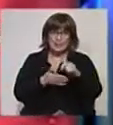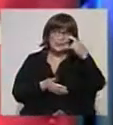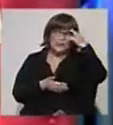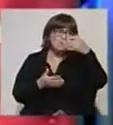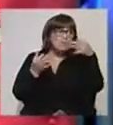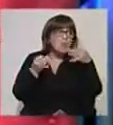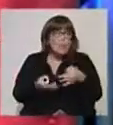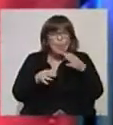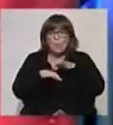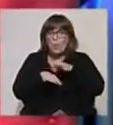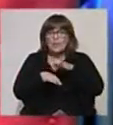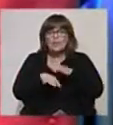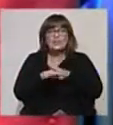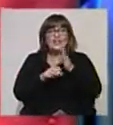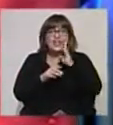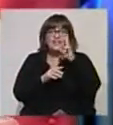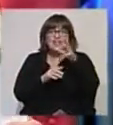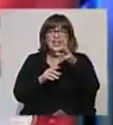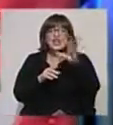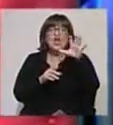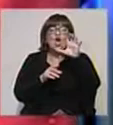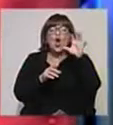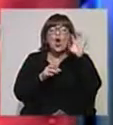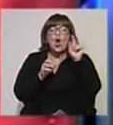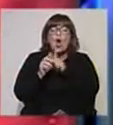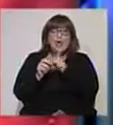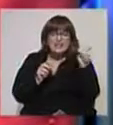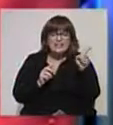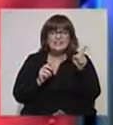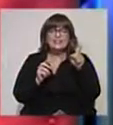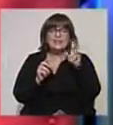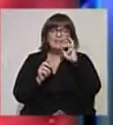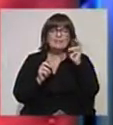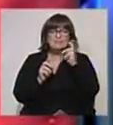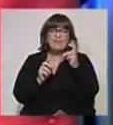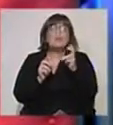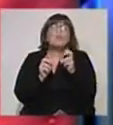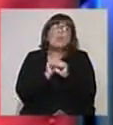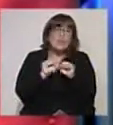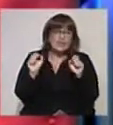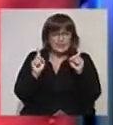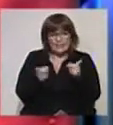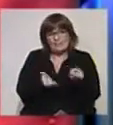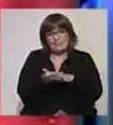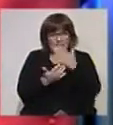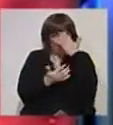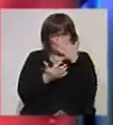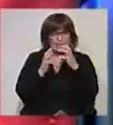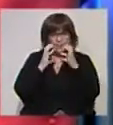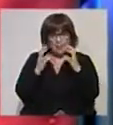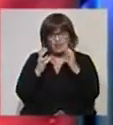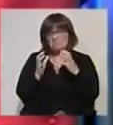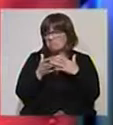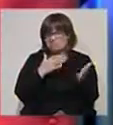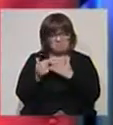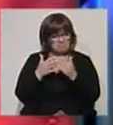para estar en alguna zona de Medio Oriente, ¿no? Sí. Más allá del el posible peligro para la vida de uno. Pero son